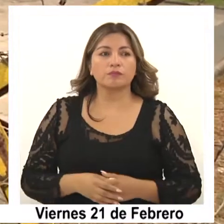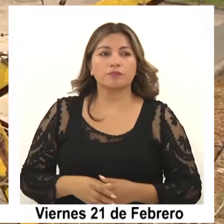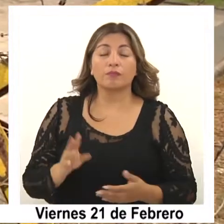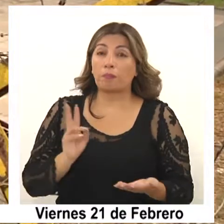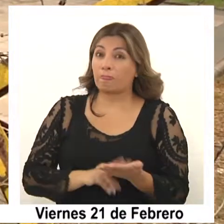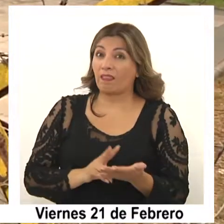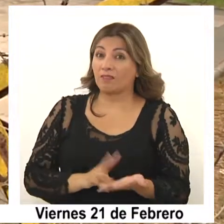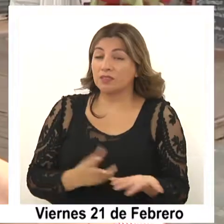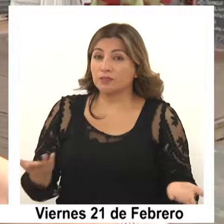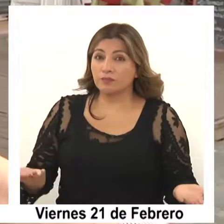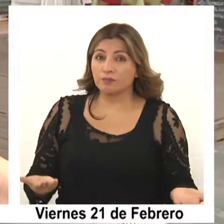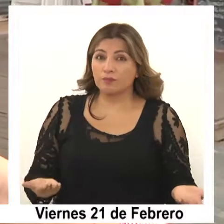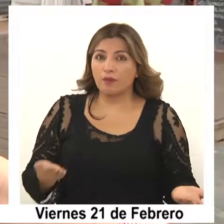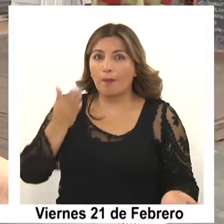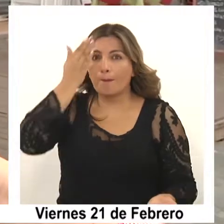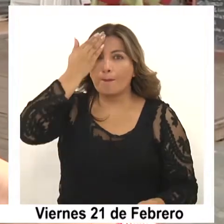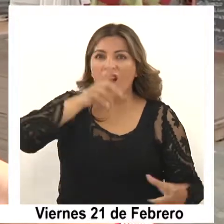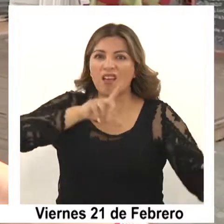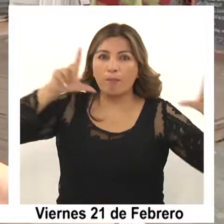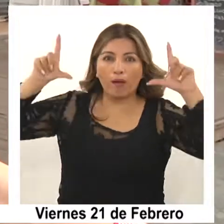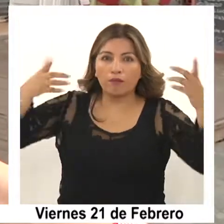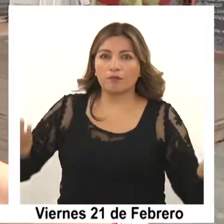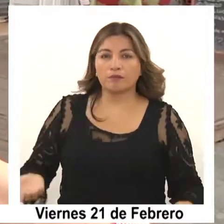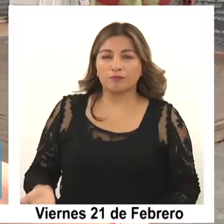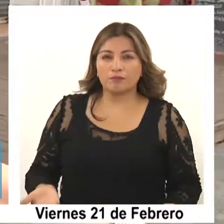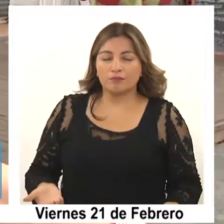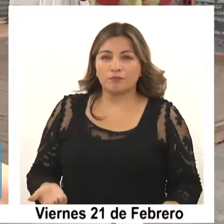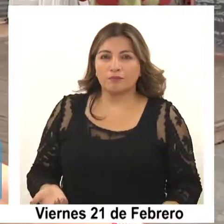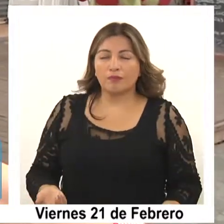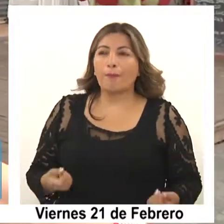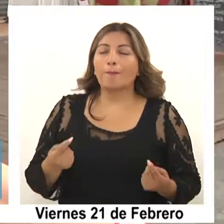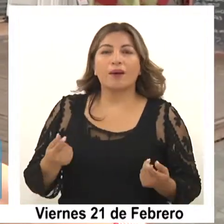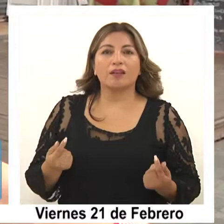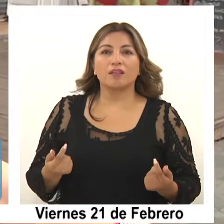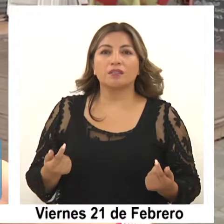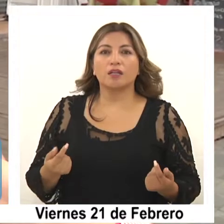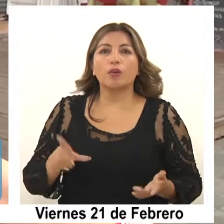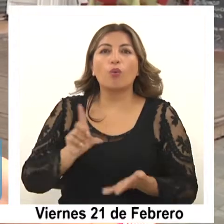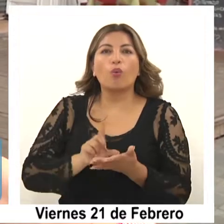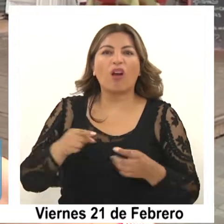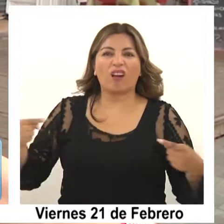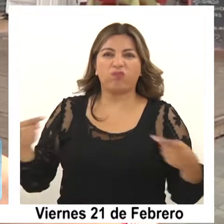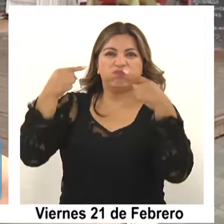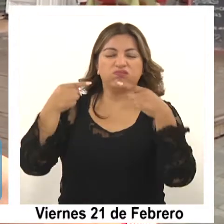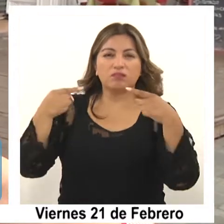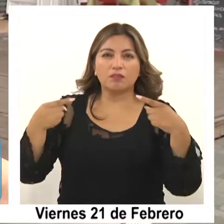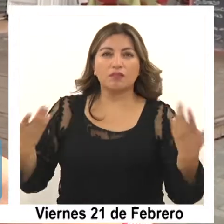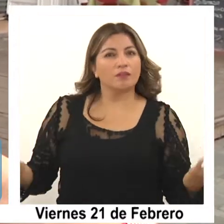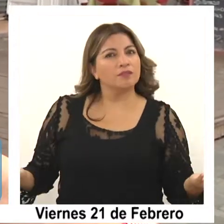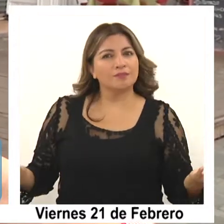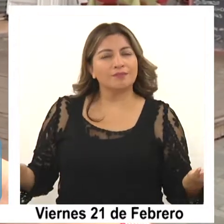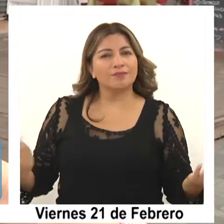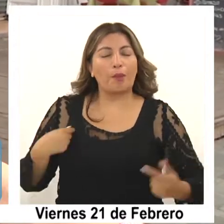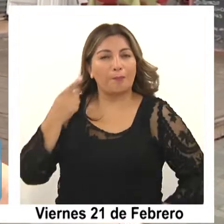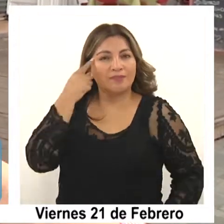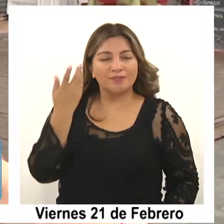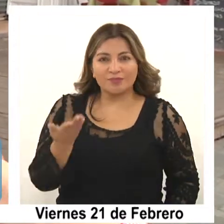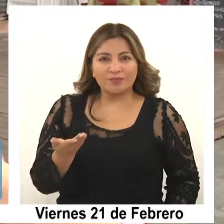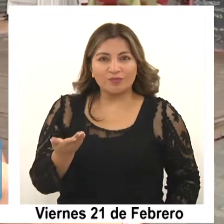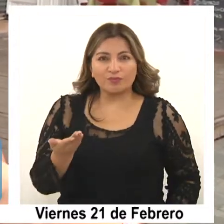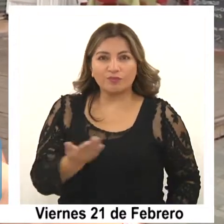este cerco de púas. La verdad, bastante mala imagen da. Pareciera que estuviéramos en zona de guerra, no sé.